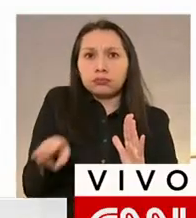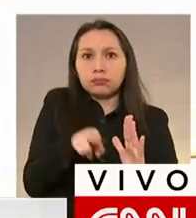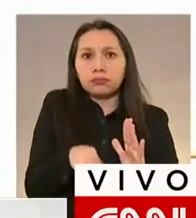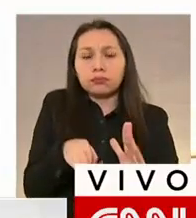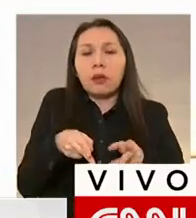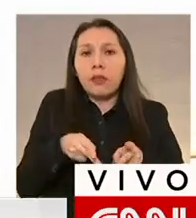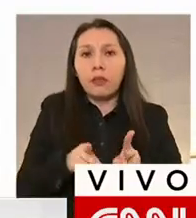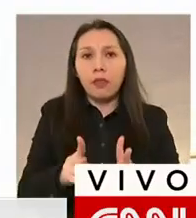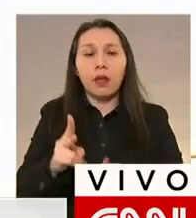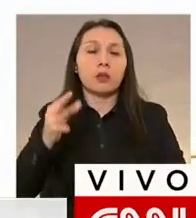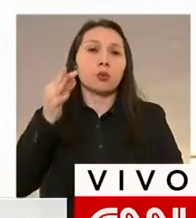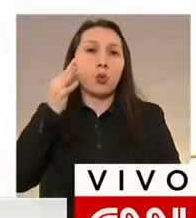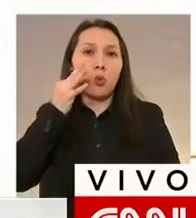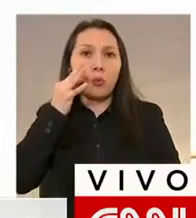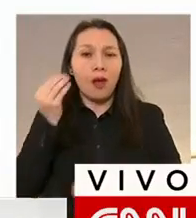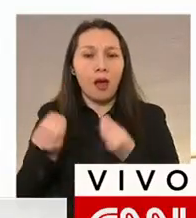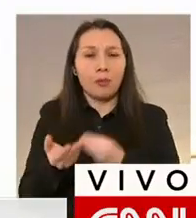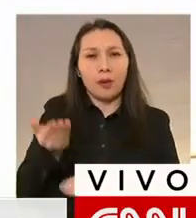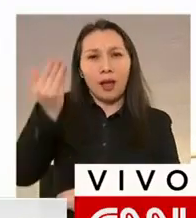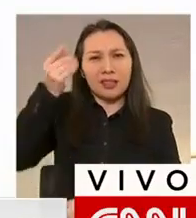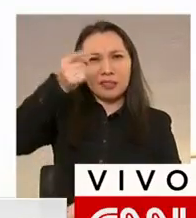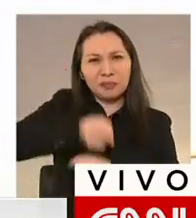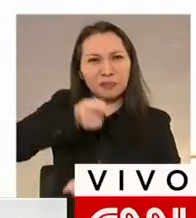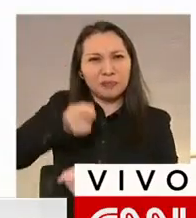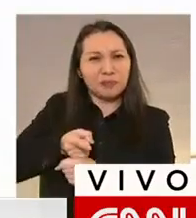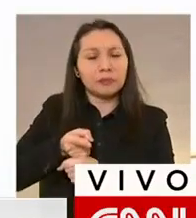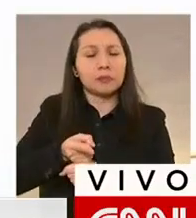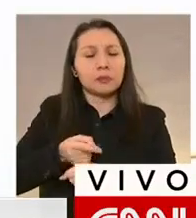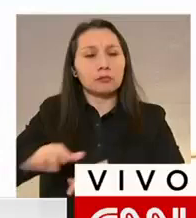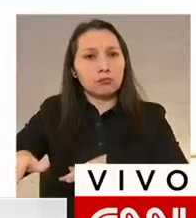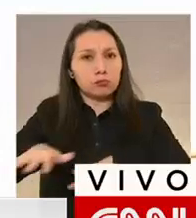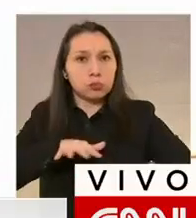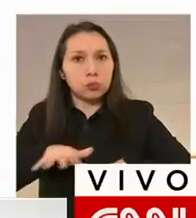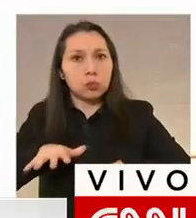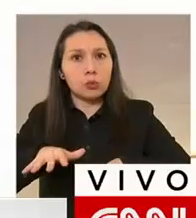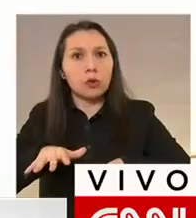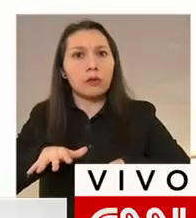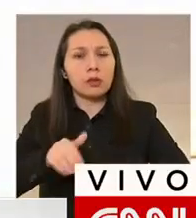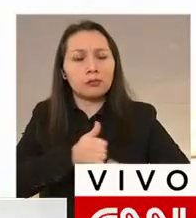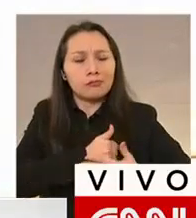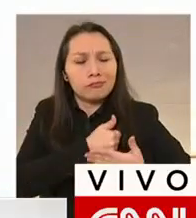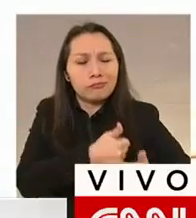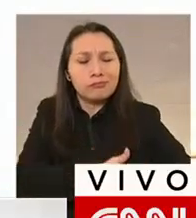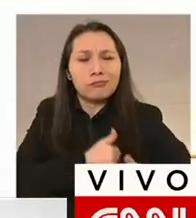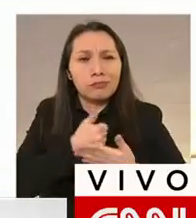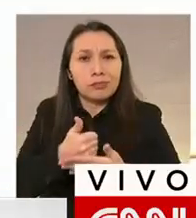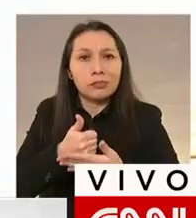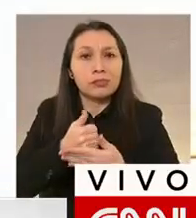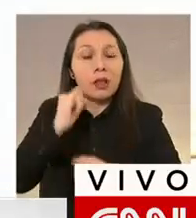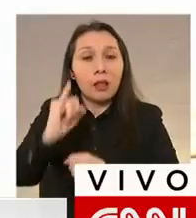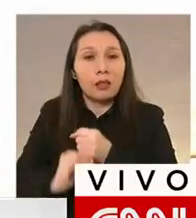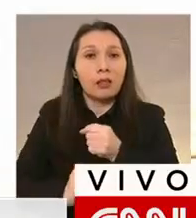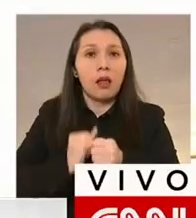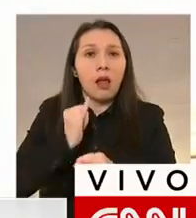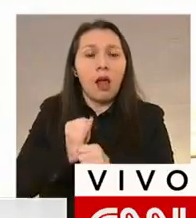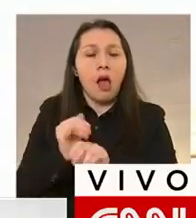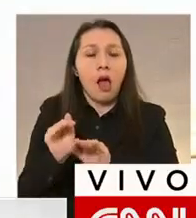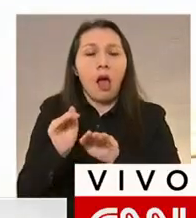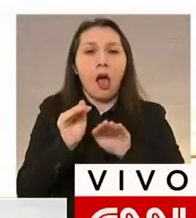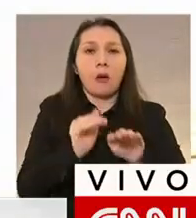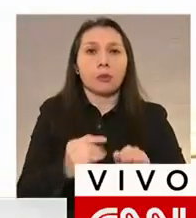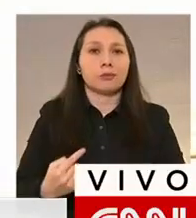derechos humanos ocurridas en dictadura y movilizando cadenas de solidaridad internacional en apoyo a las